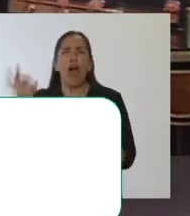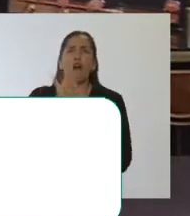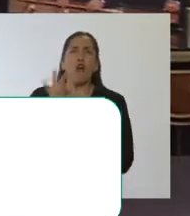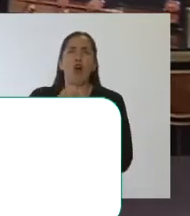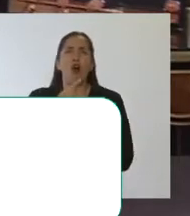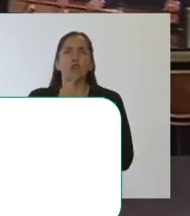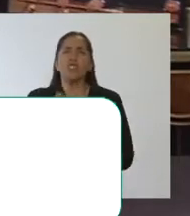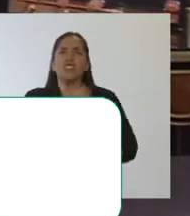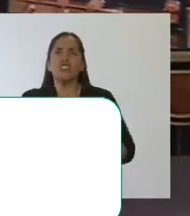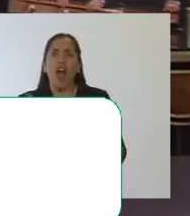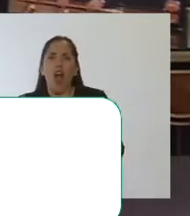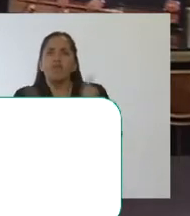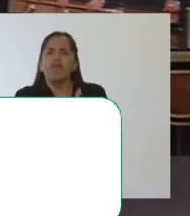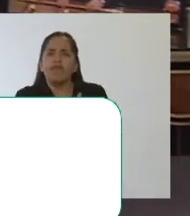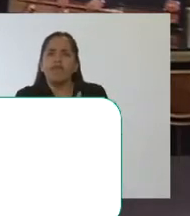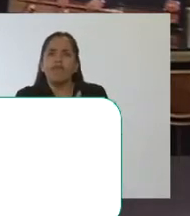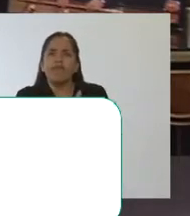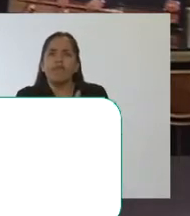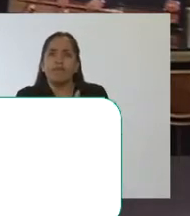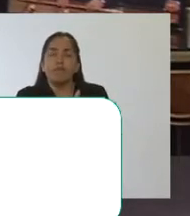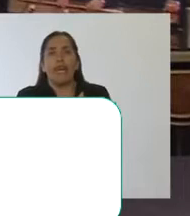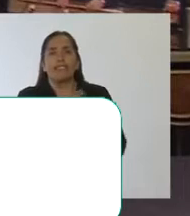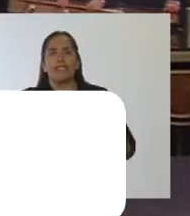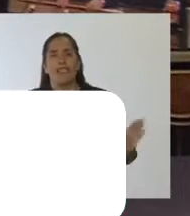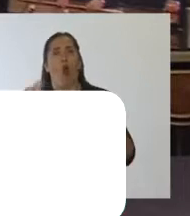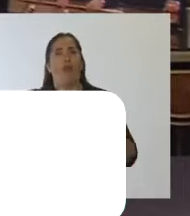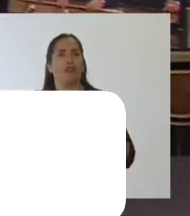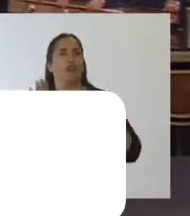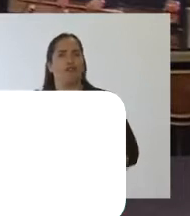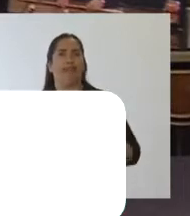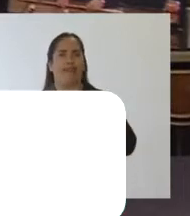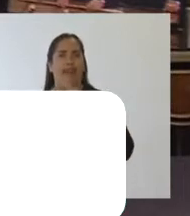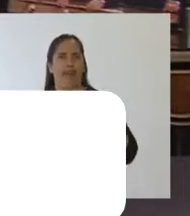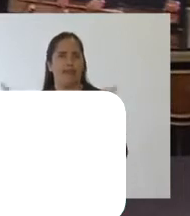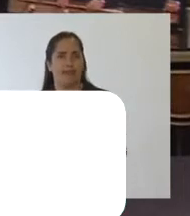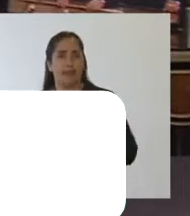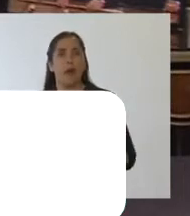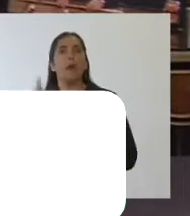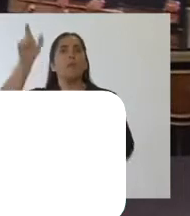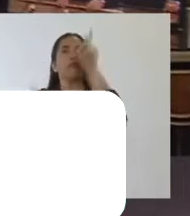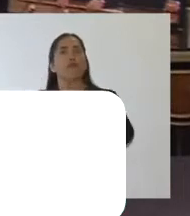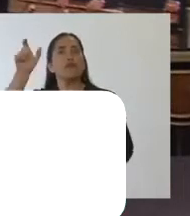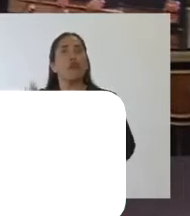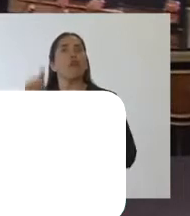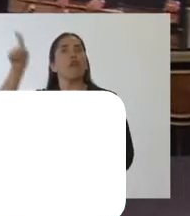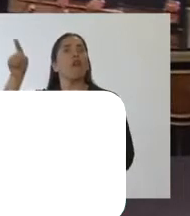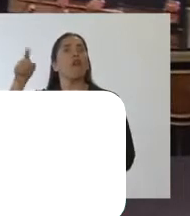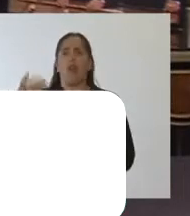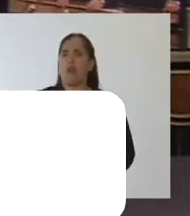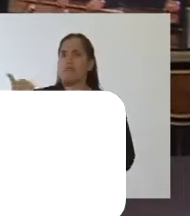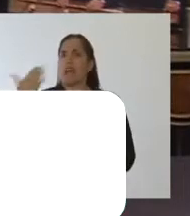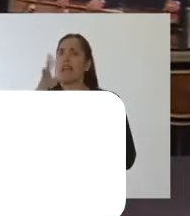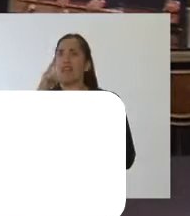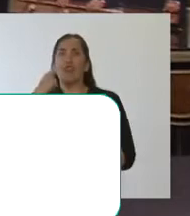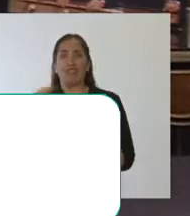sospechosos como los anteriores. Cuarto, las personas que hayan ingresado a la Argentina en los últimos 14